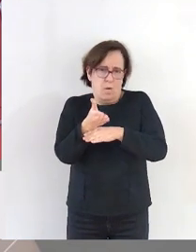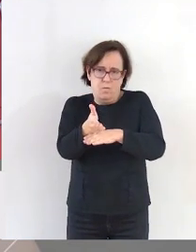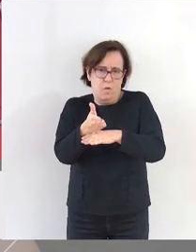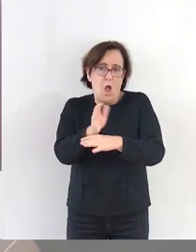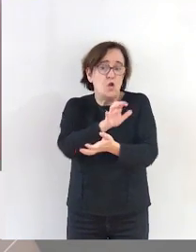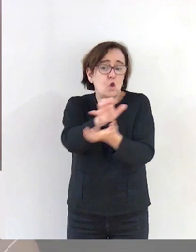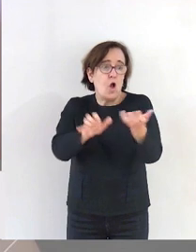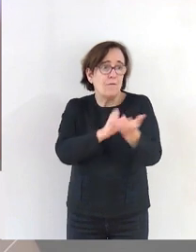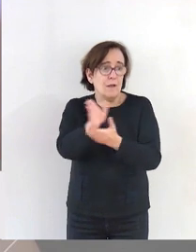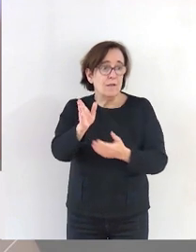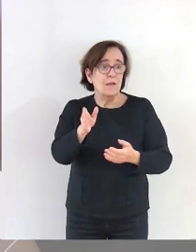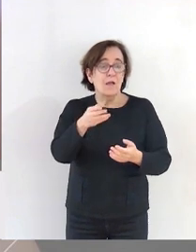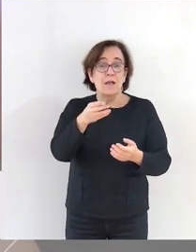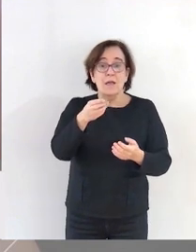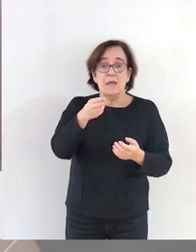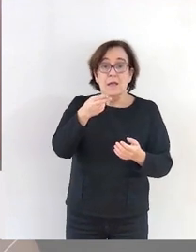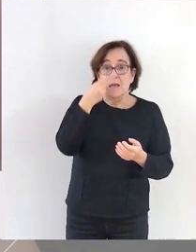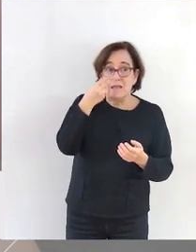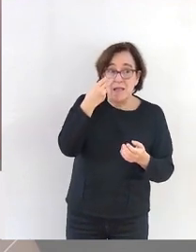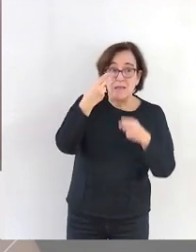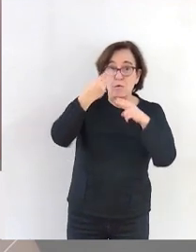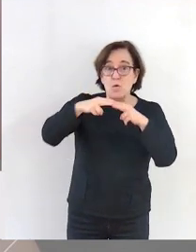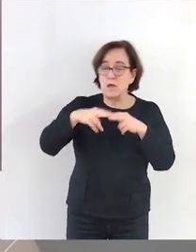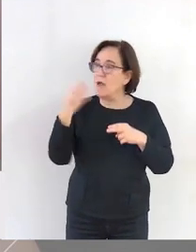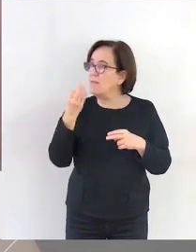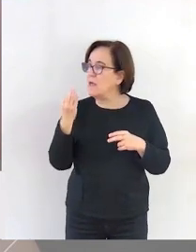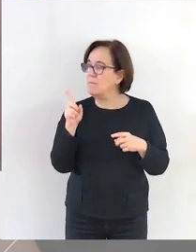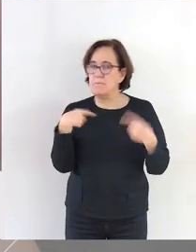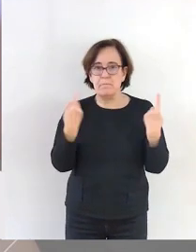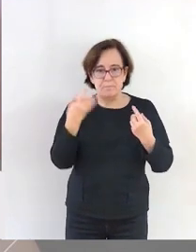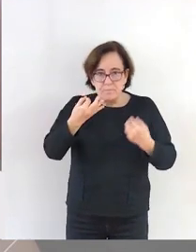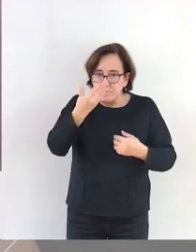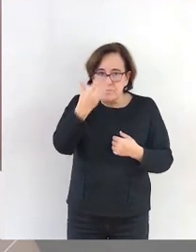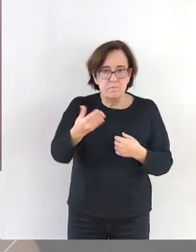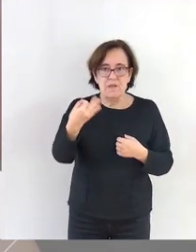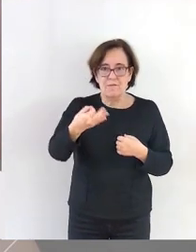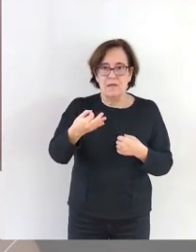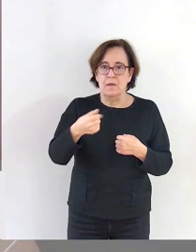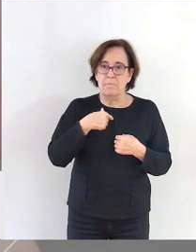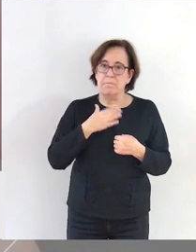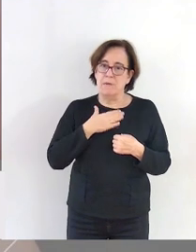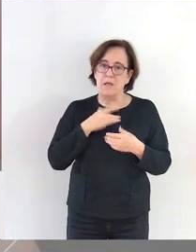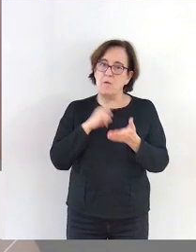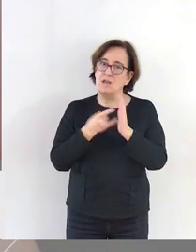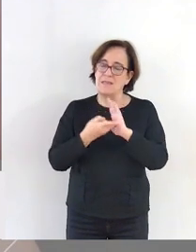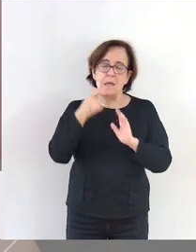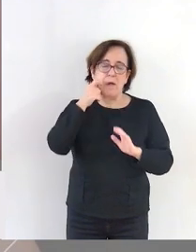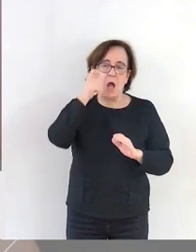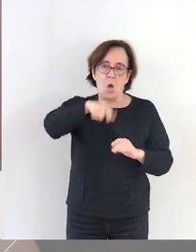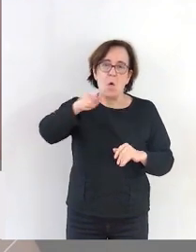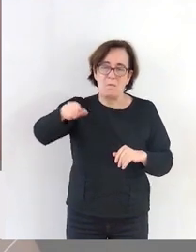conflicto y los intereses geopolíticos es decir creo que tenemos un deber de verdad y para mí el sistema